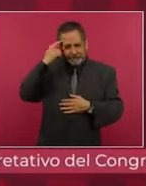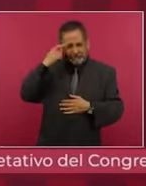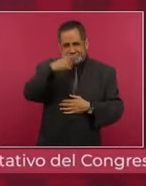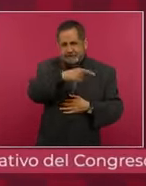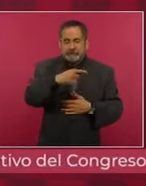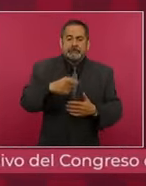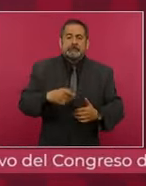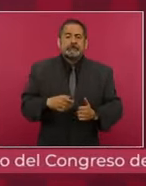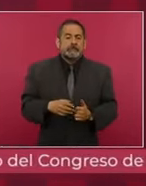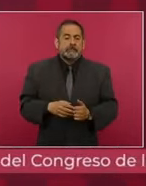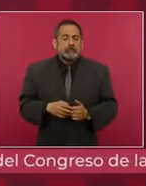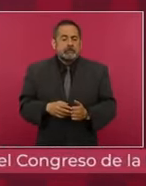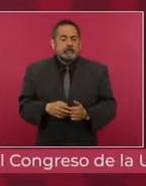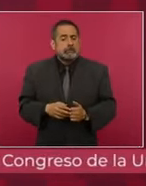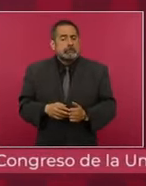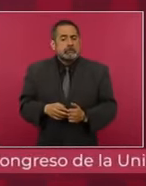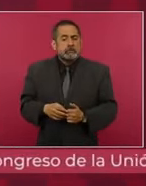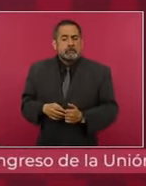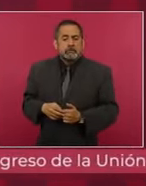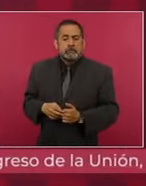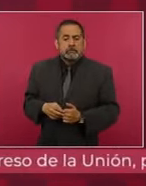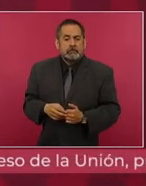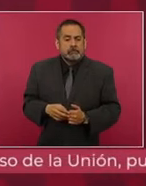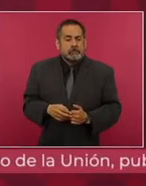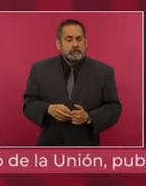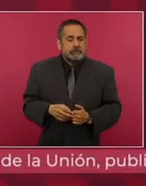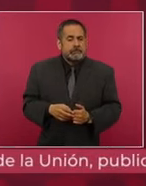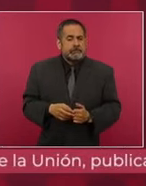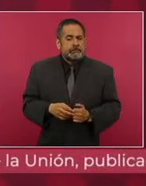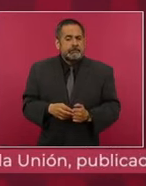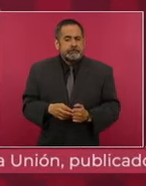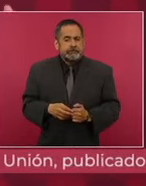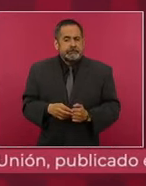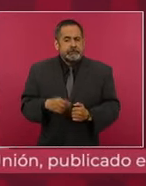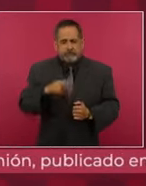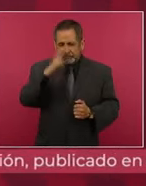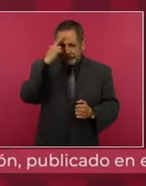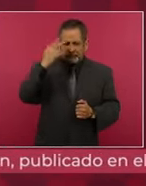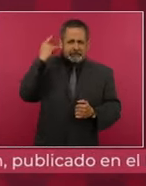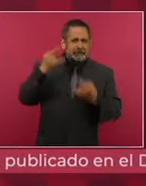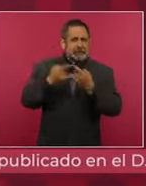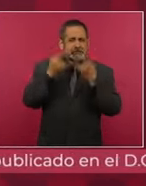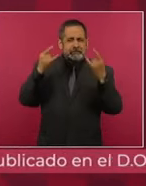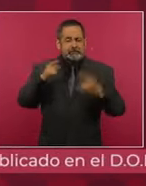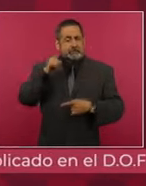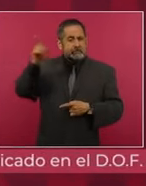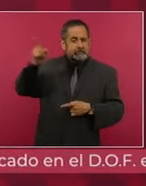bombardean y destruyen prácticamente Japón